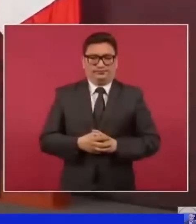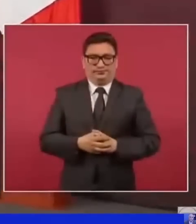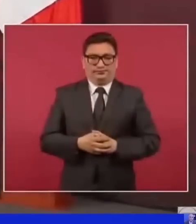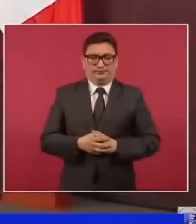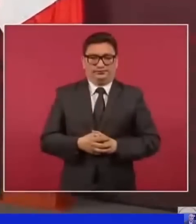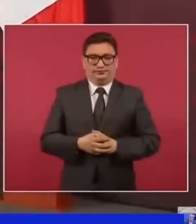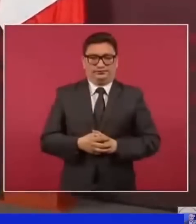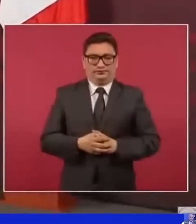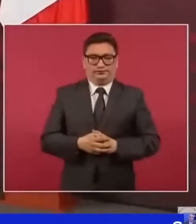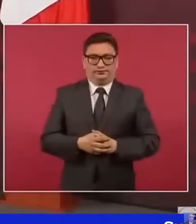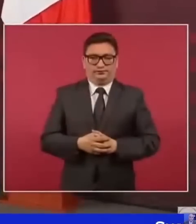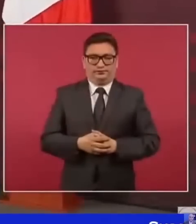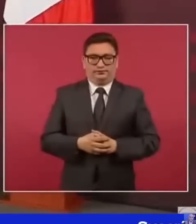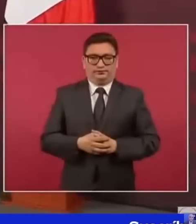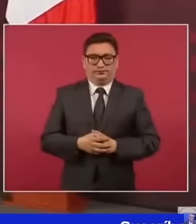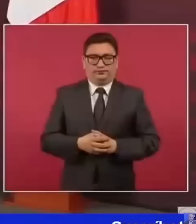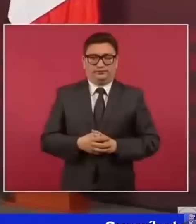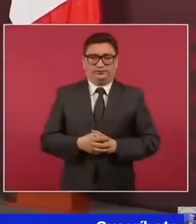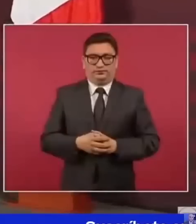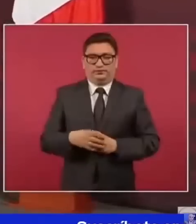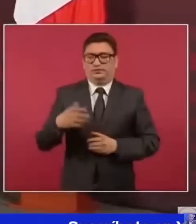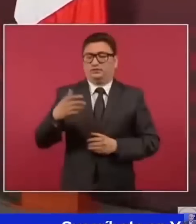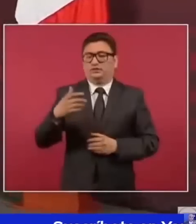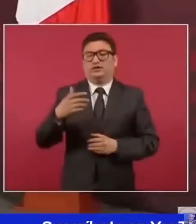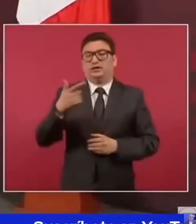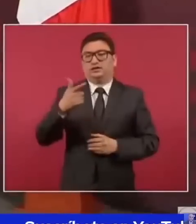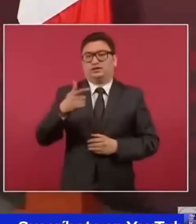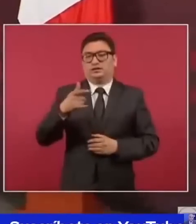Luego, Guillermo Valdés.